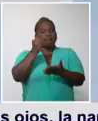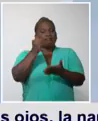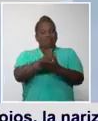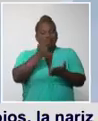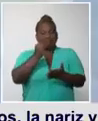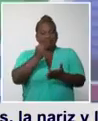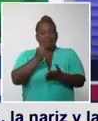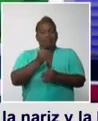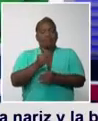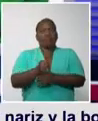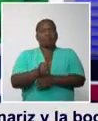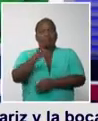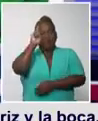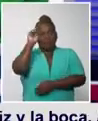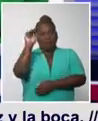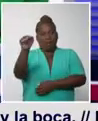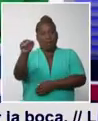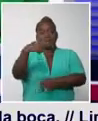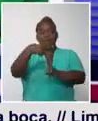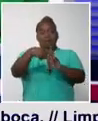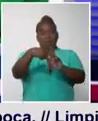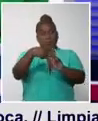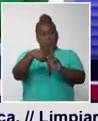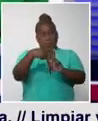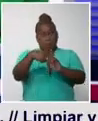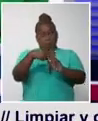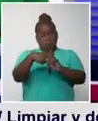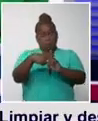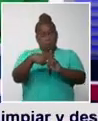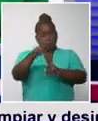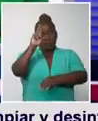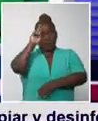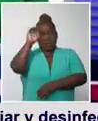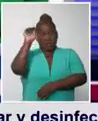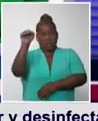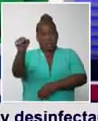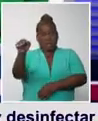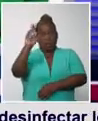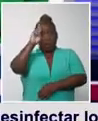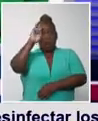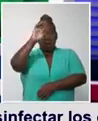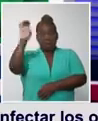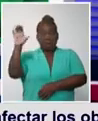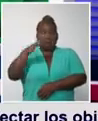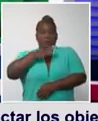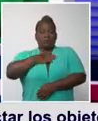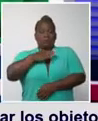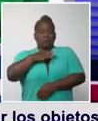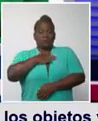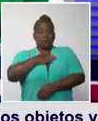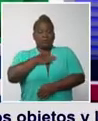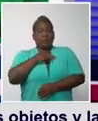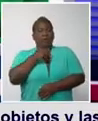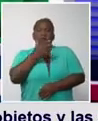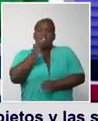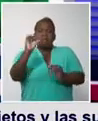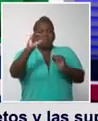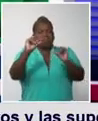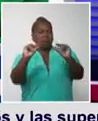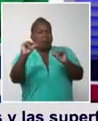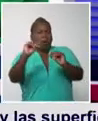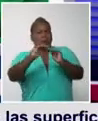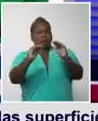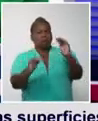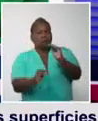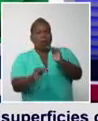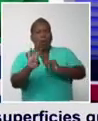activos, positivos, que se encuentran ingresados en nuestros hospitales, discretamente inferior al día de ayer, 4 menos que el